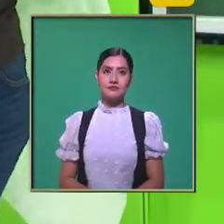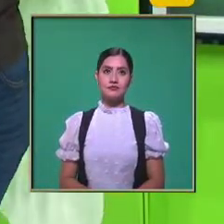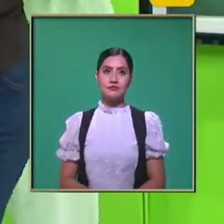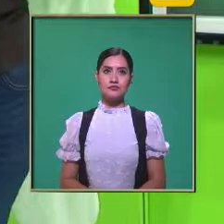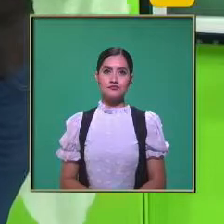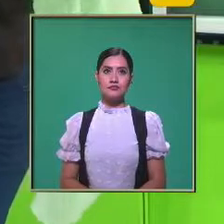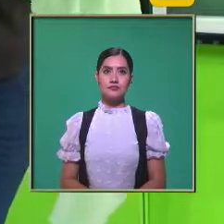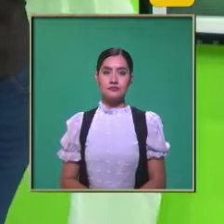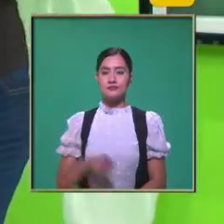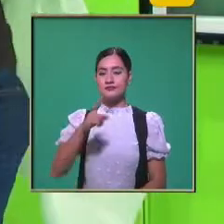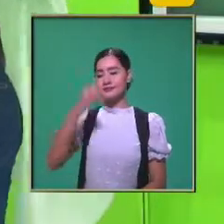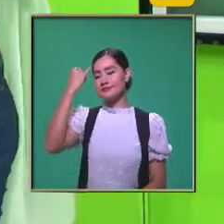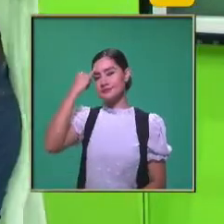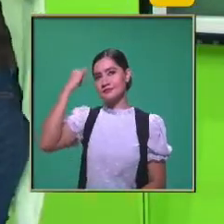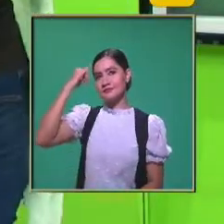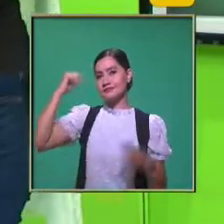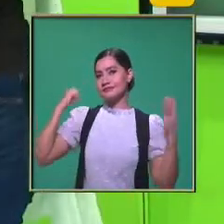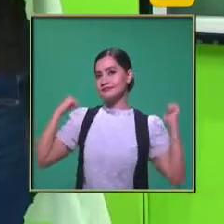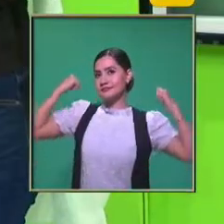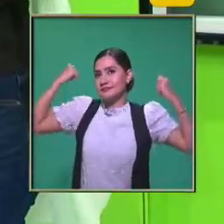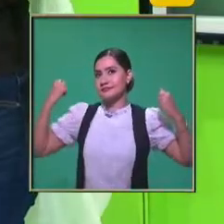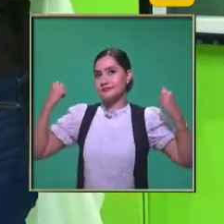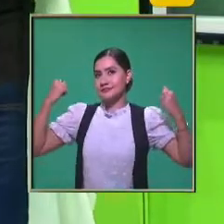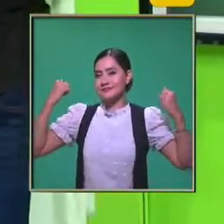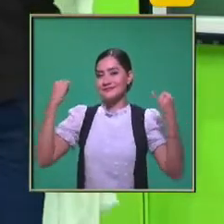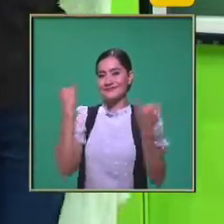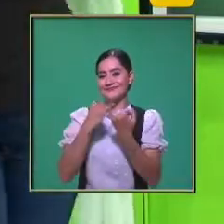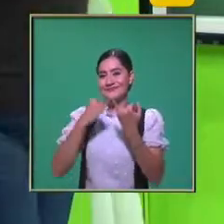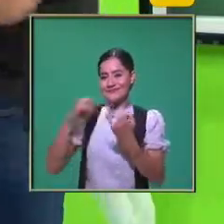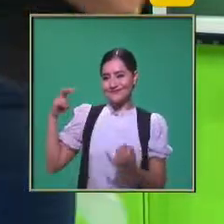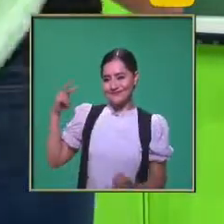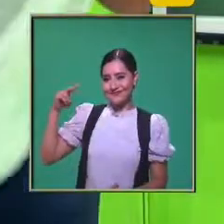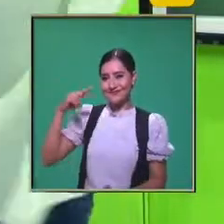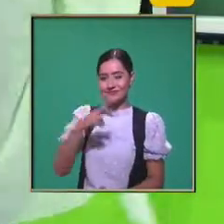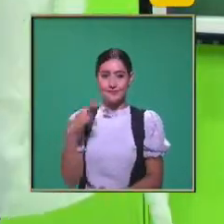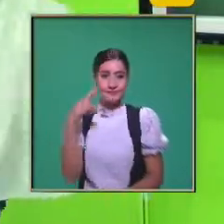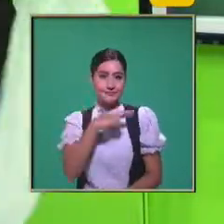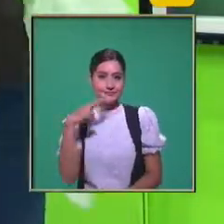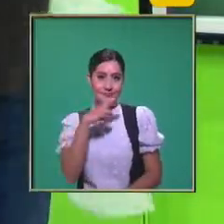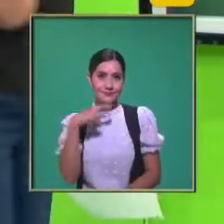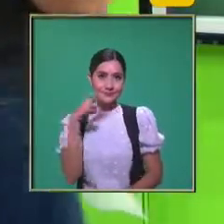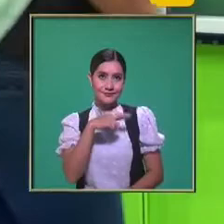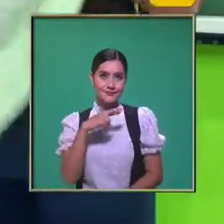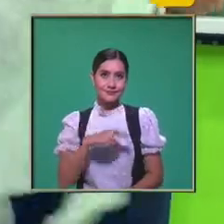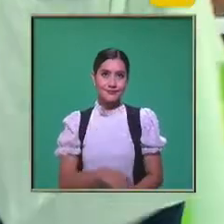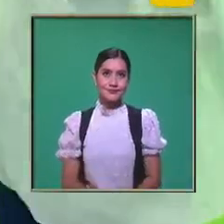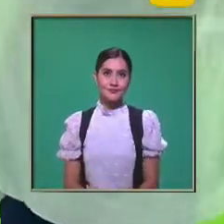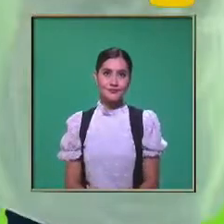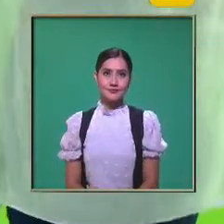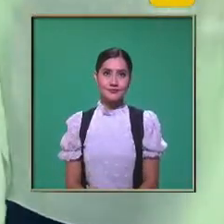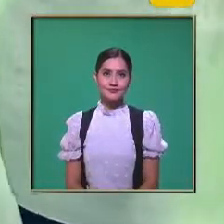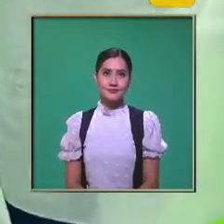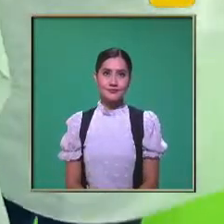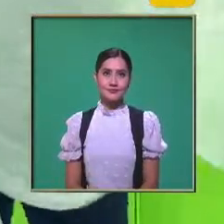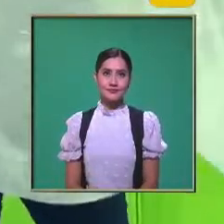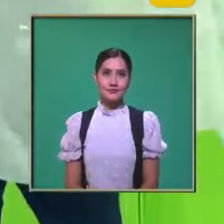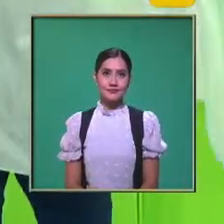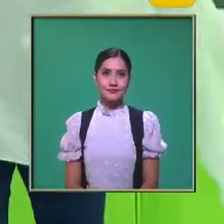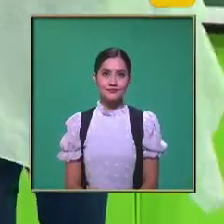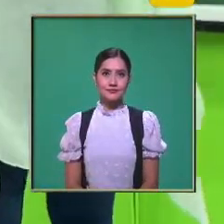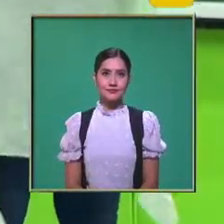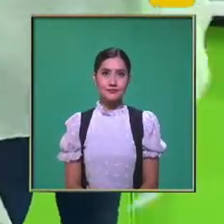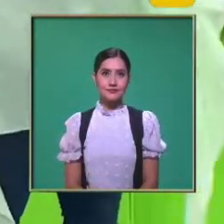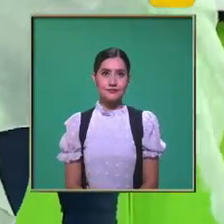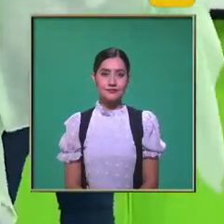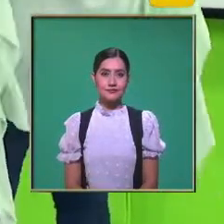una capa y nosotros al momento de correr, me voy a mover un poquito, al momento de correr, ¿qué pasa con nuestra capa? Se levanta.